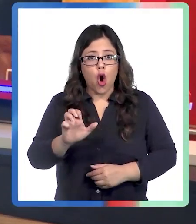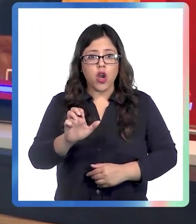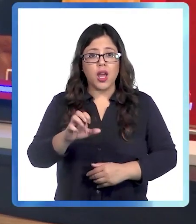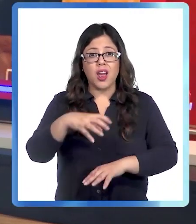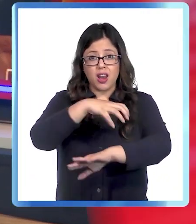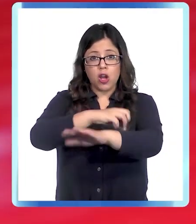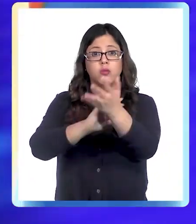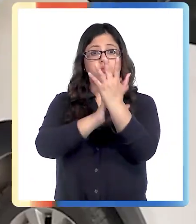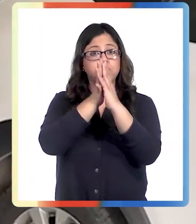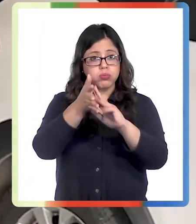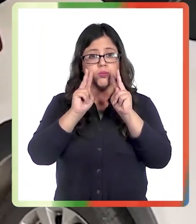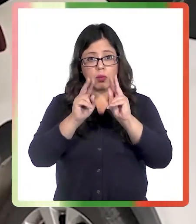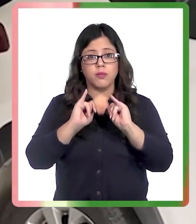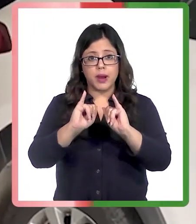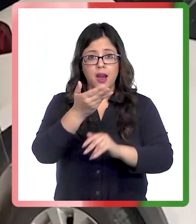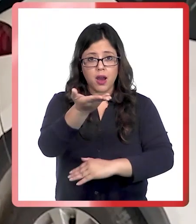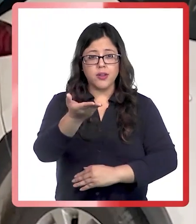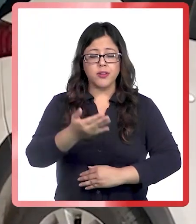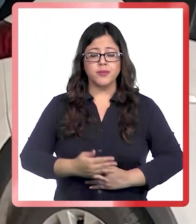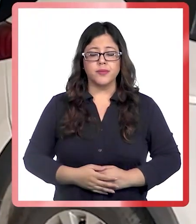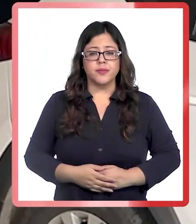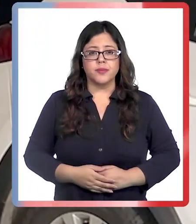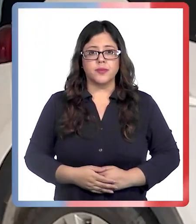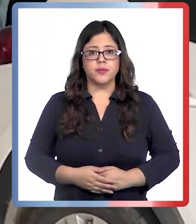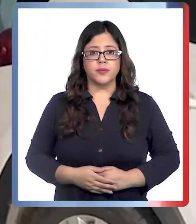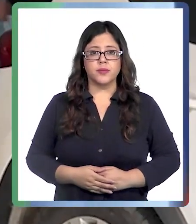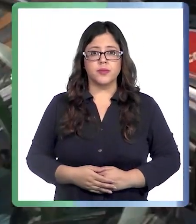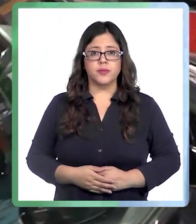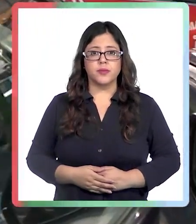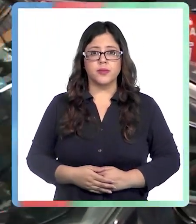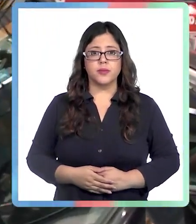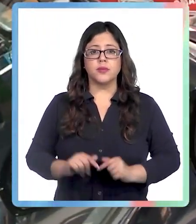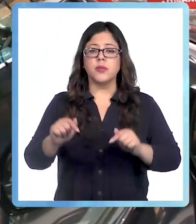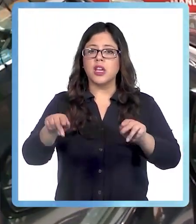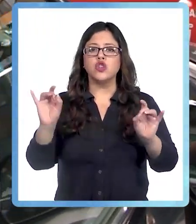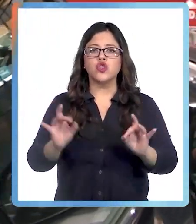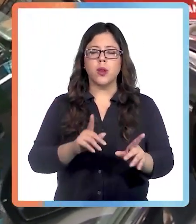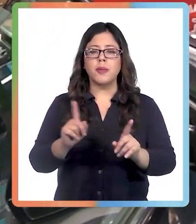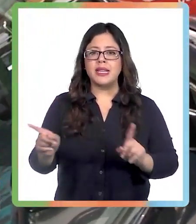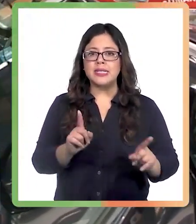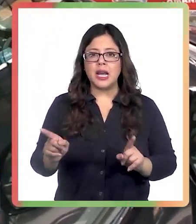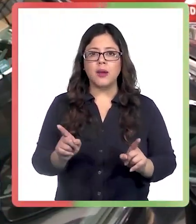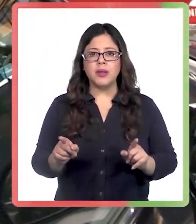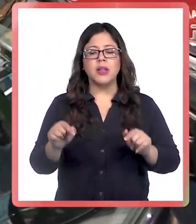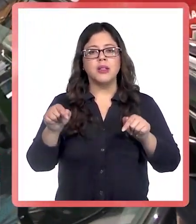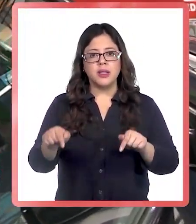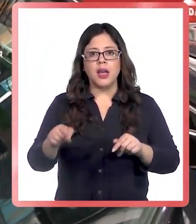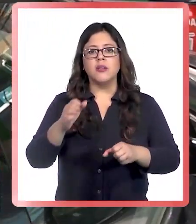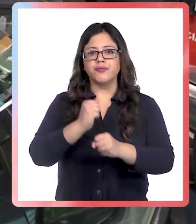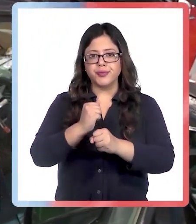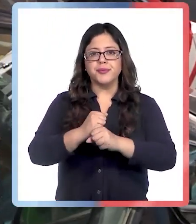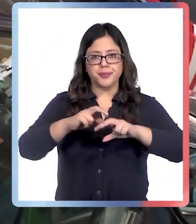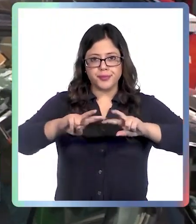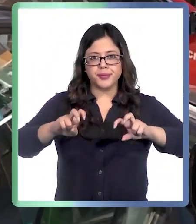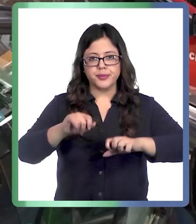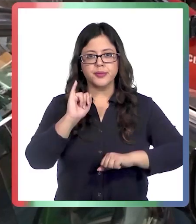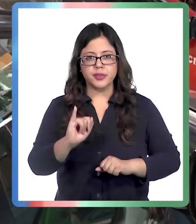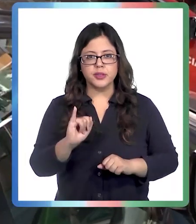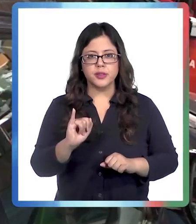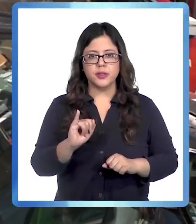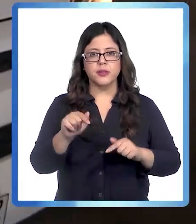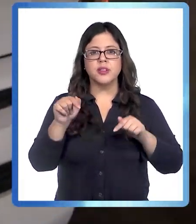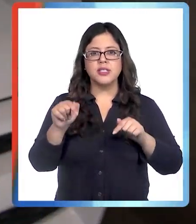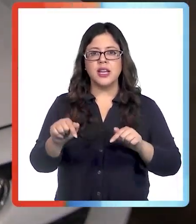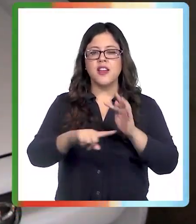Autónoma Televisión. Están haciendo un par de diligencias, así que quedaron trabajando en ello. Está Fiscalía y